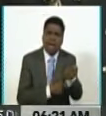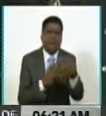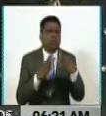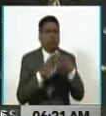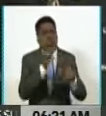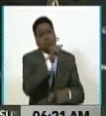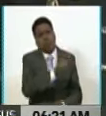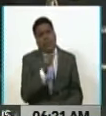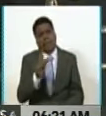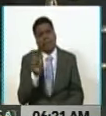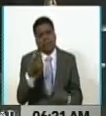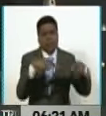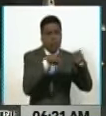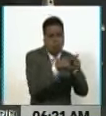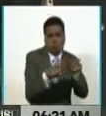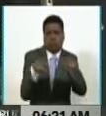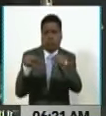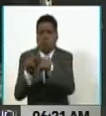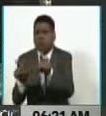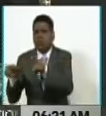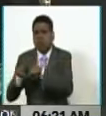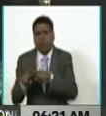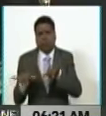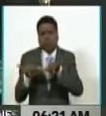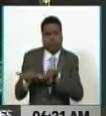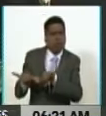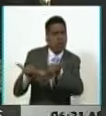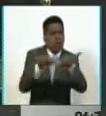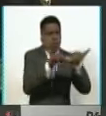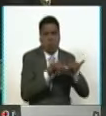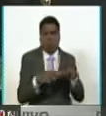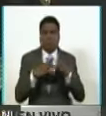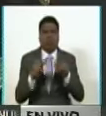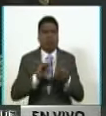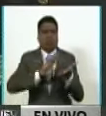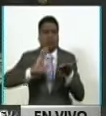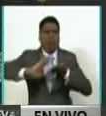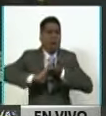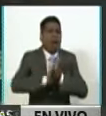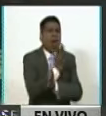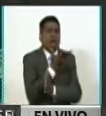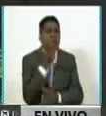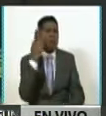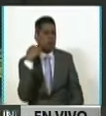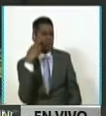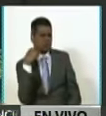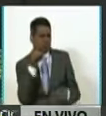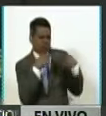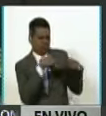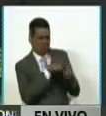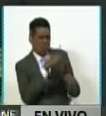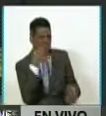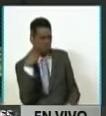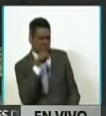Comenzó a disiparse el racismo, las